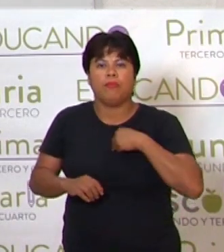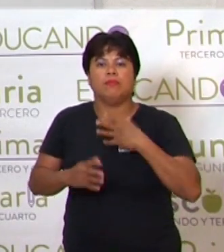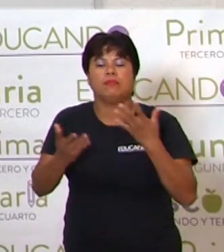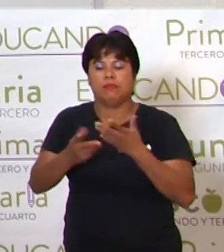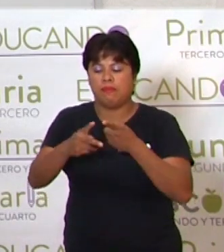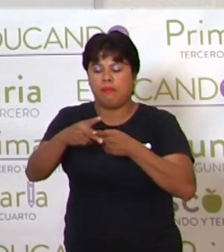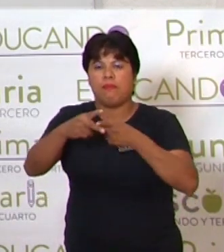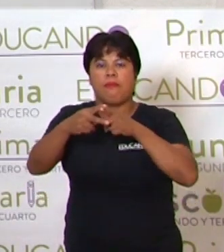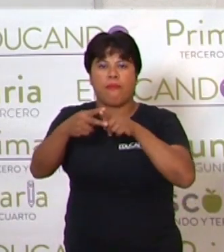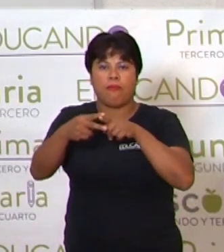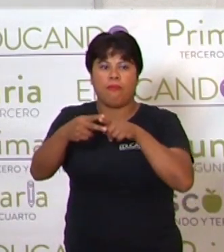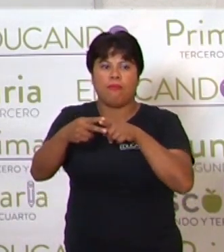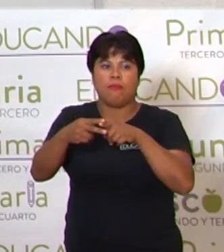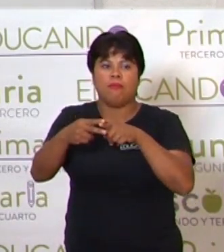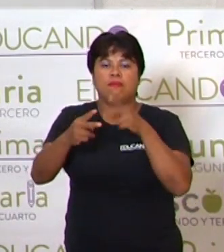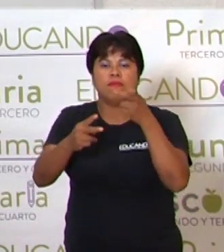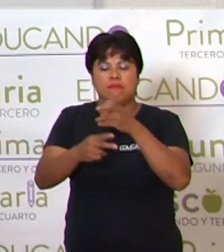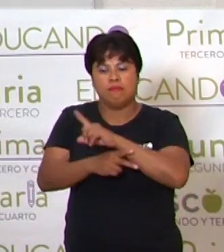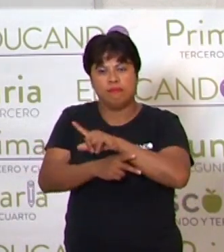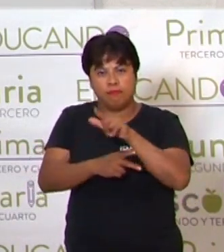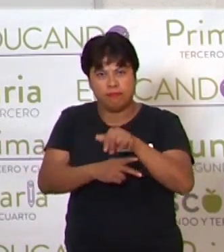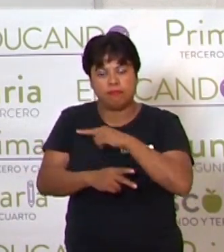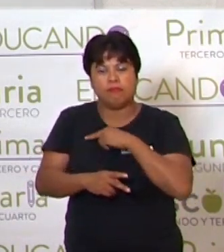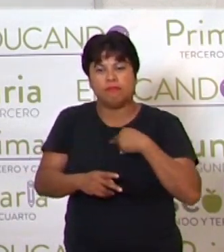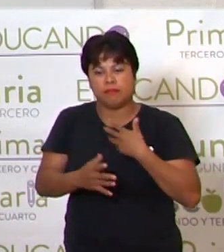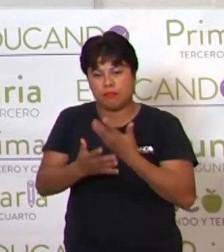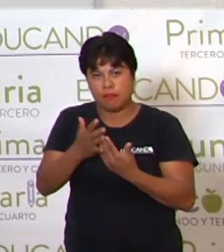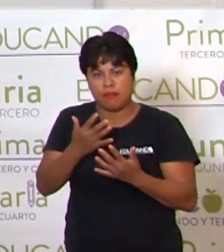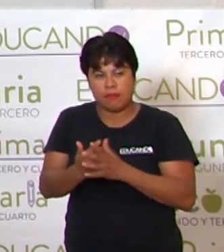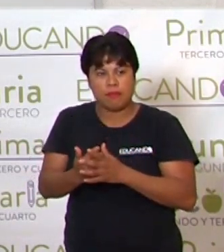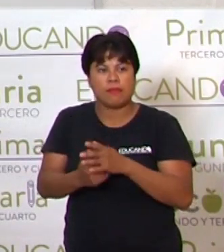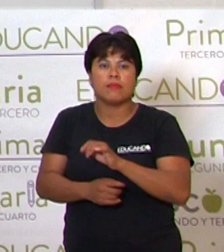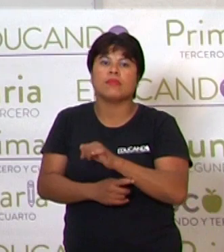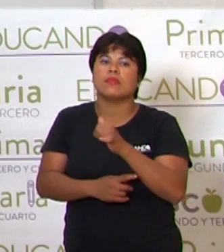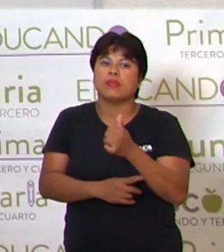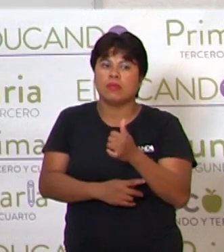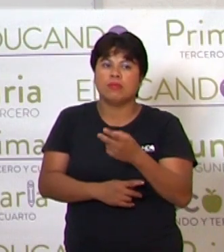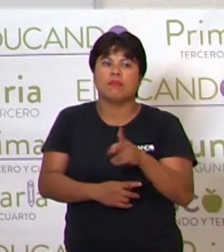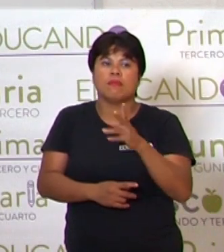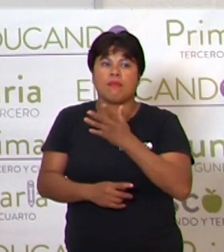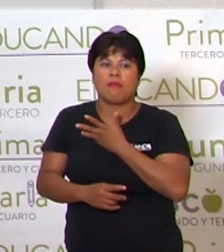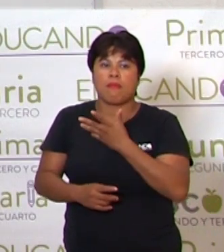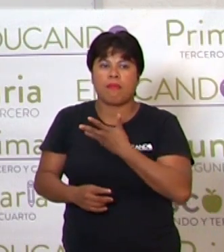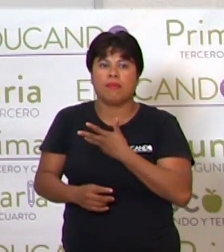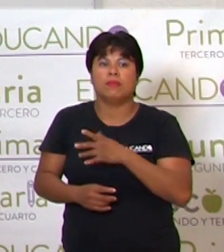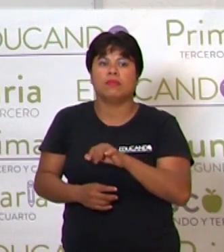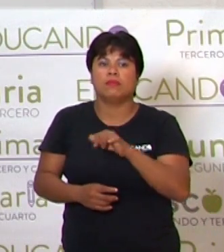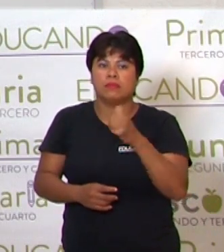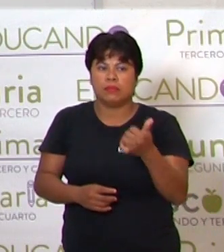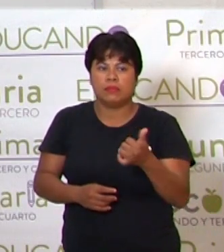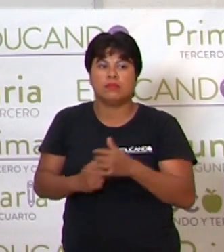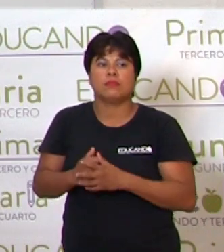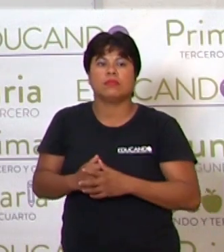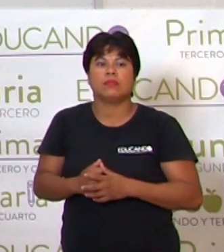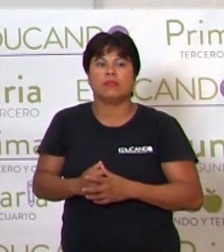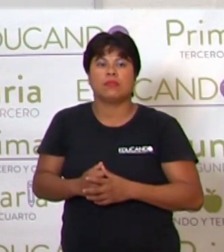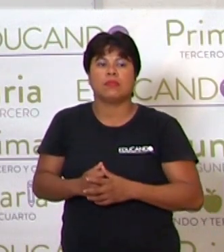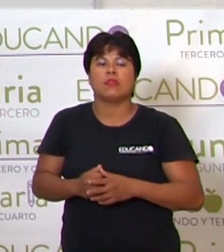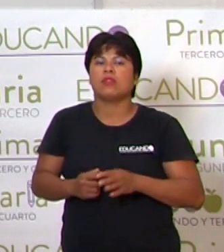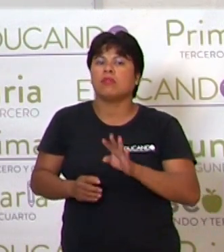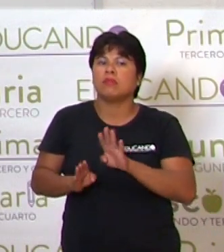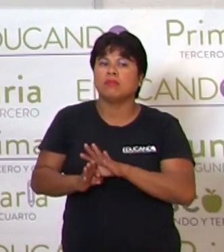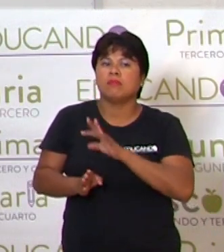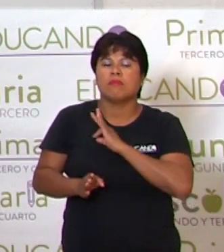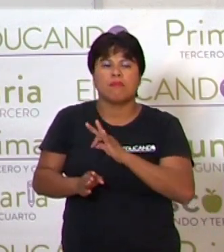ángulo y posteriormente vamos a trazar otro, pero que tenga otras, ¿cómo se puede